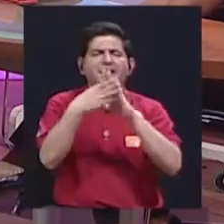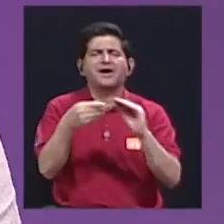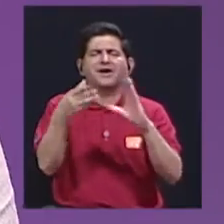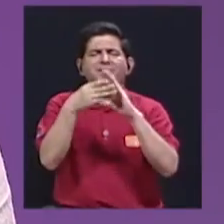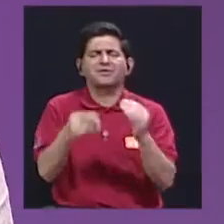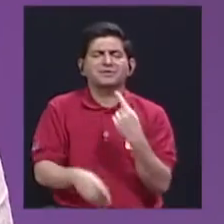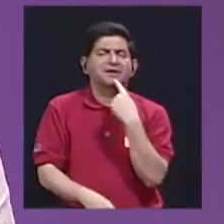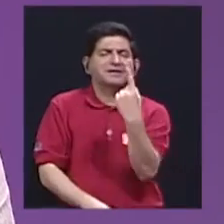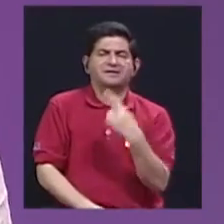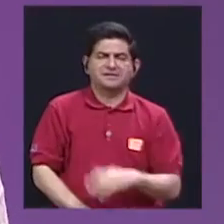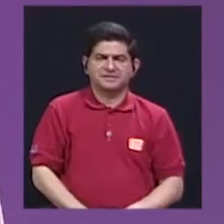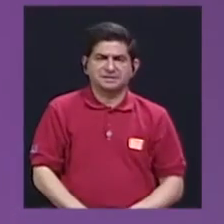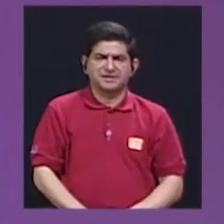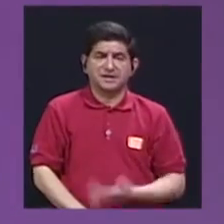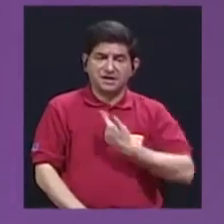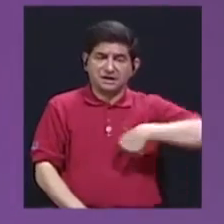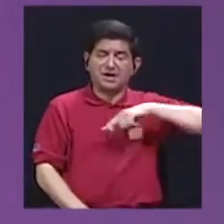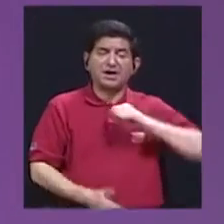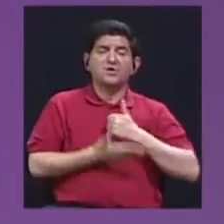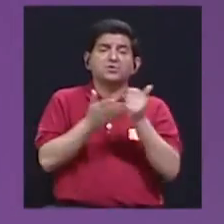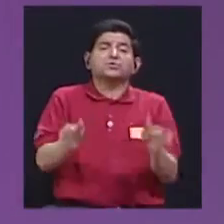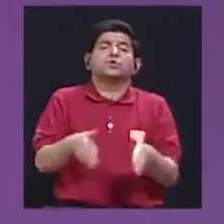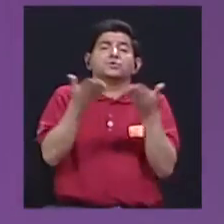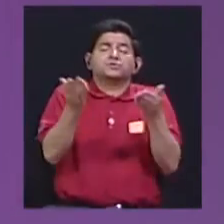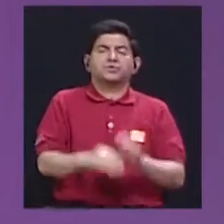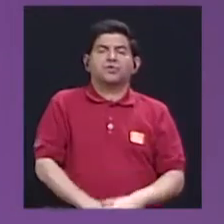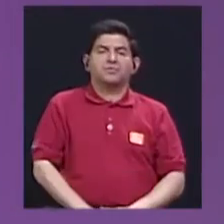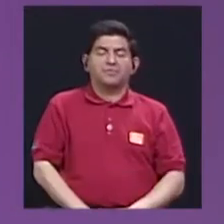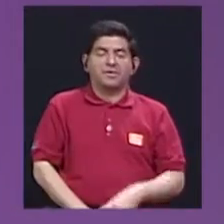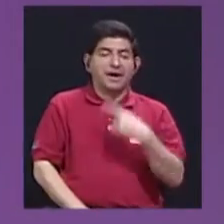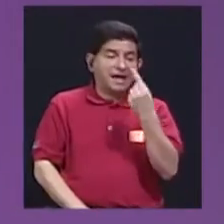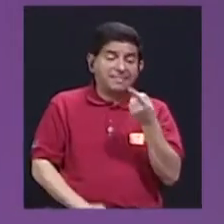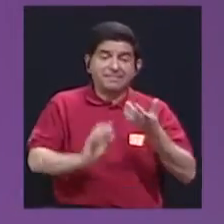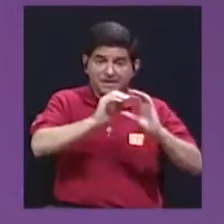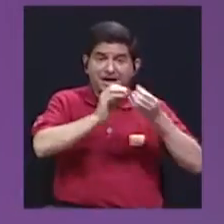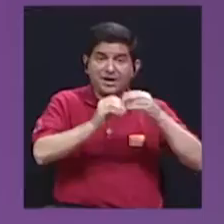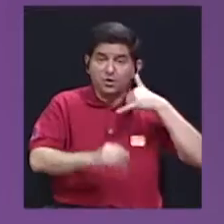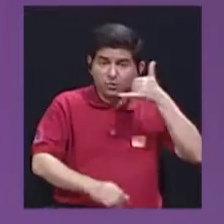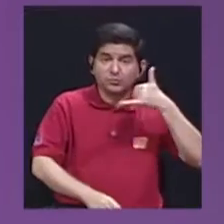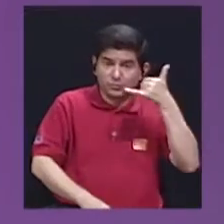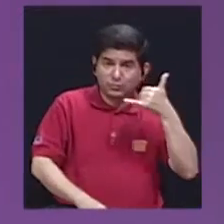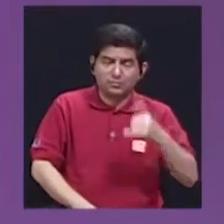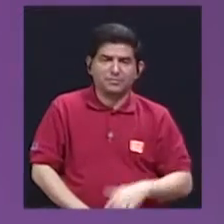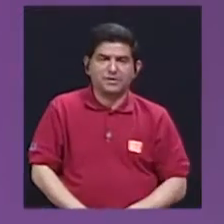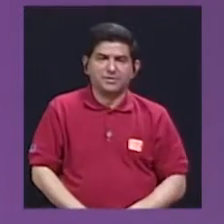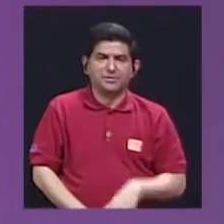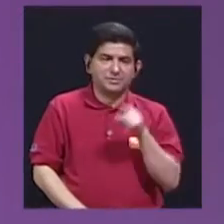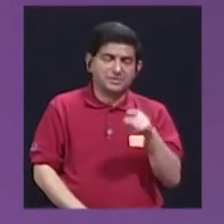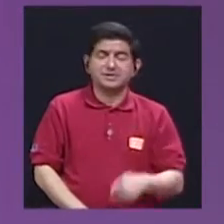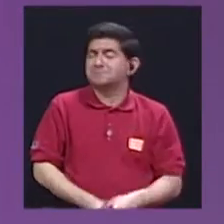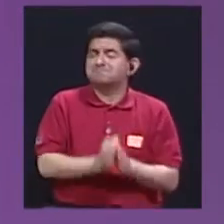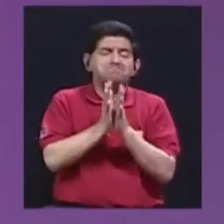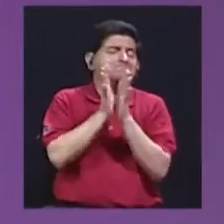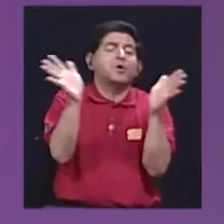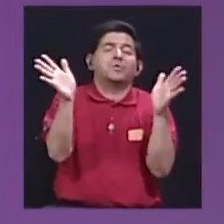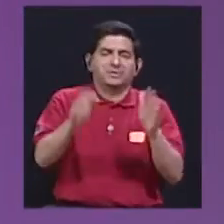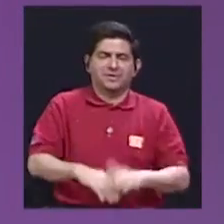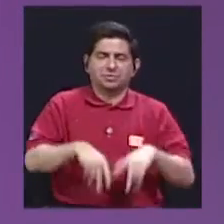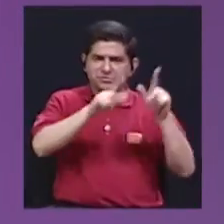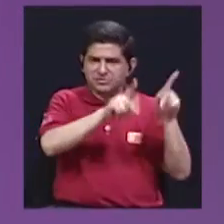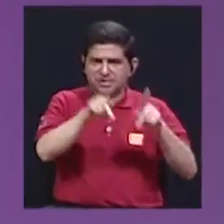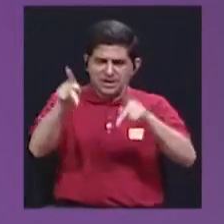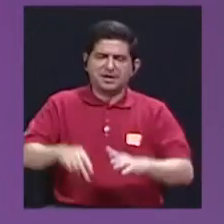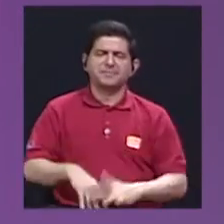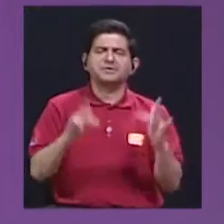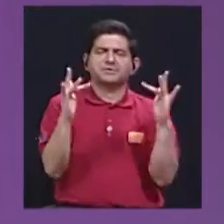cuando ellos dicen bueno y cómo podemos ayudar demos a conocer los teléfonos verdad son son re públicos y la idea es que la gente